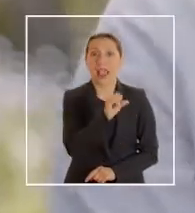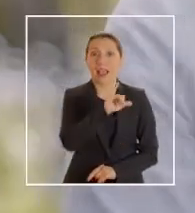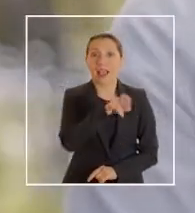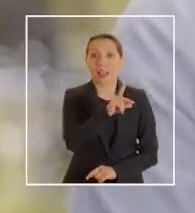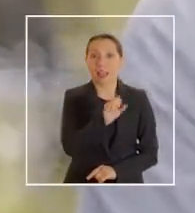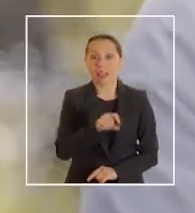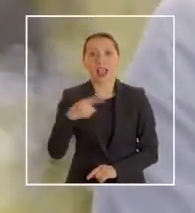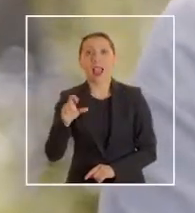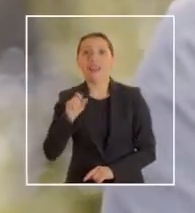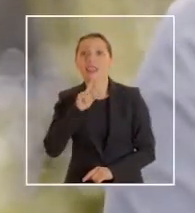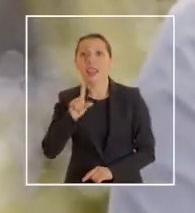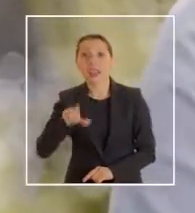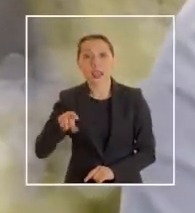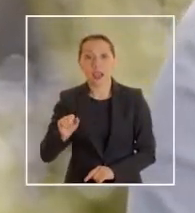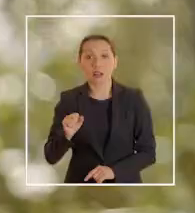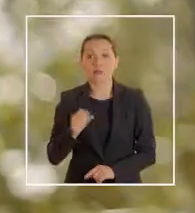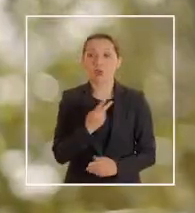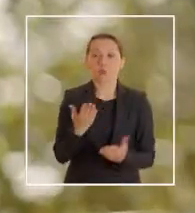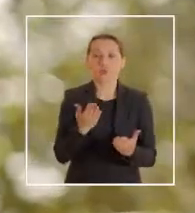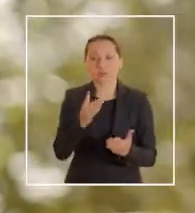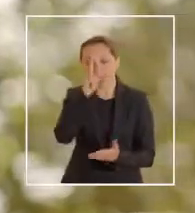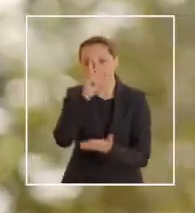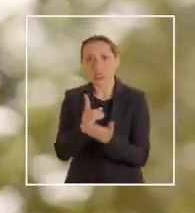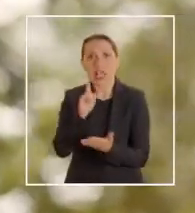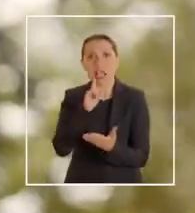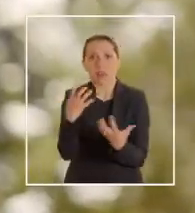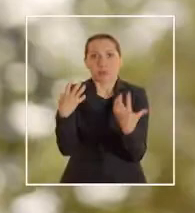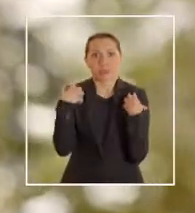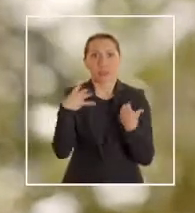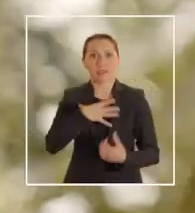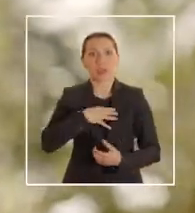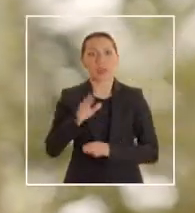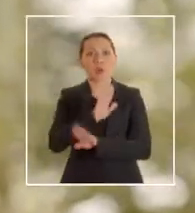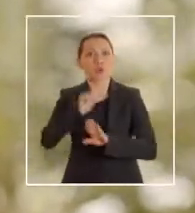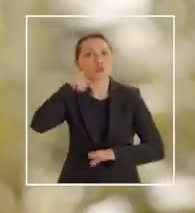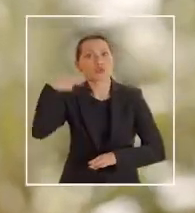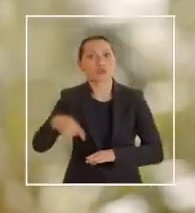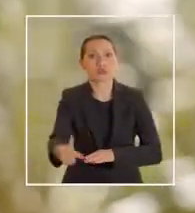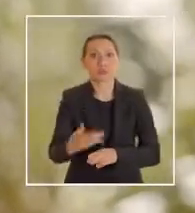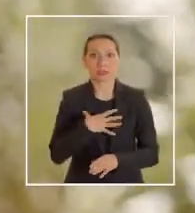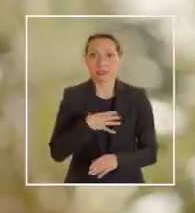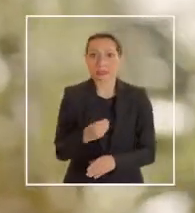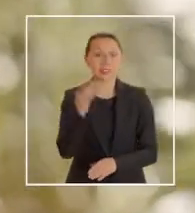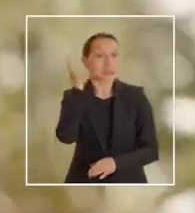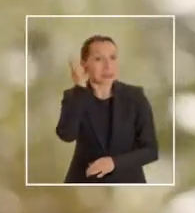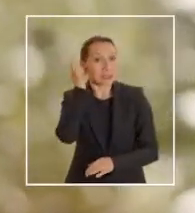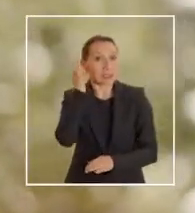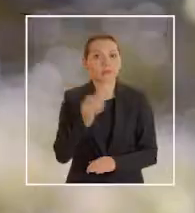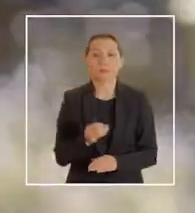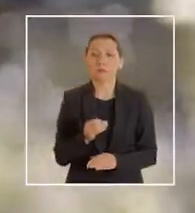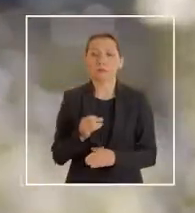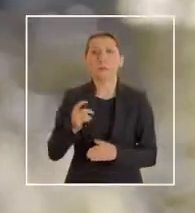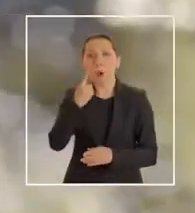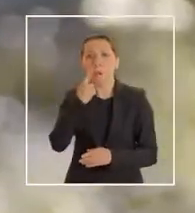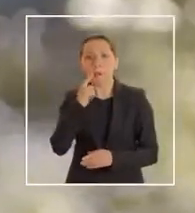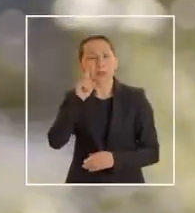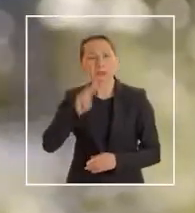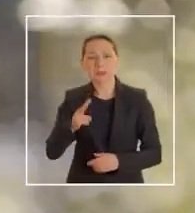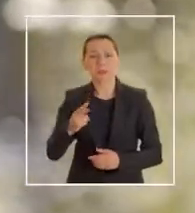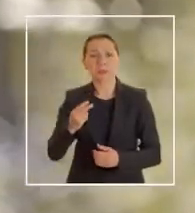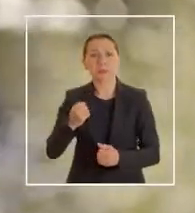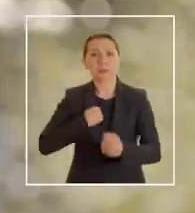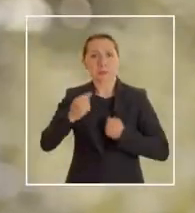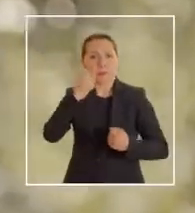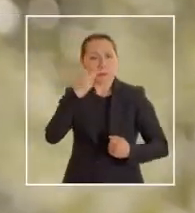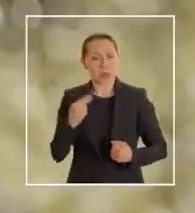y mis hijas, Alejandra y Catalina. Tuvimos que decidir quién se hacía cargo en lo cotidiano de las niñitas, el con cero